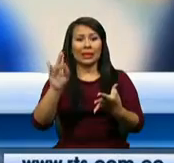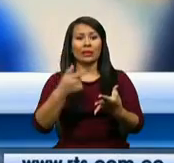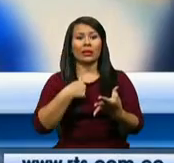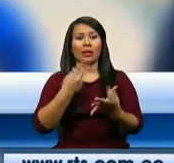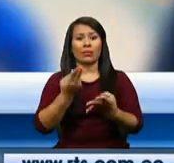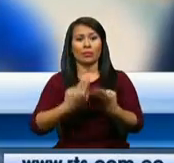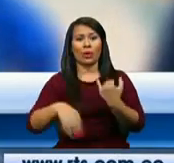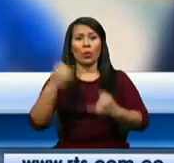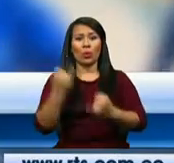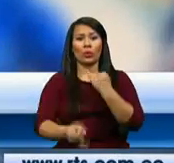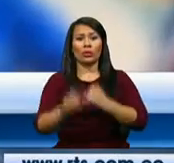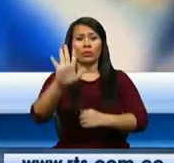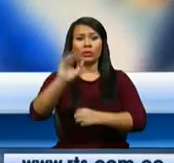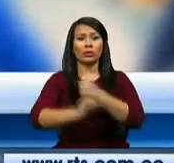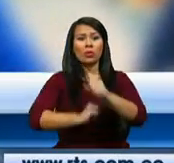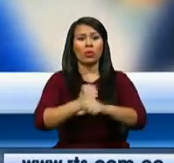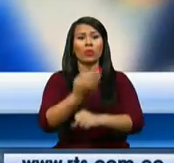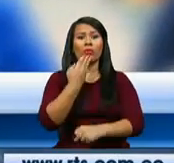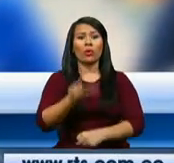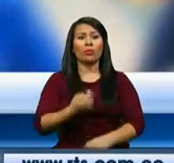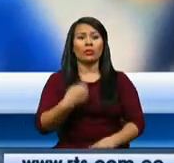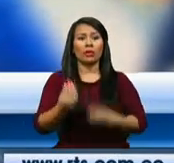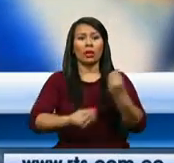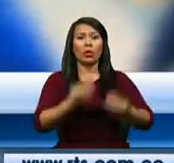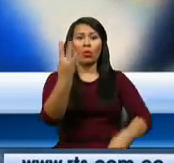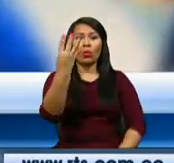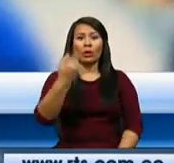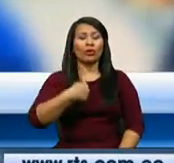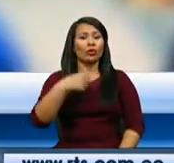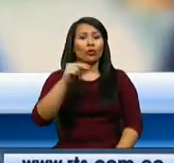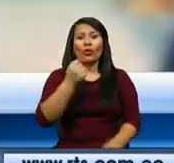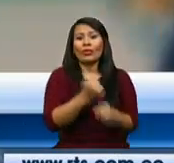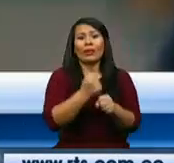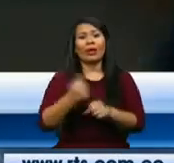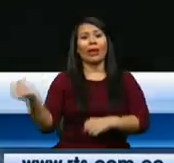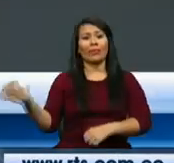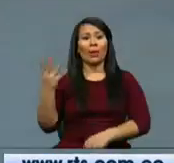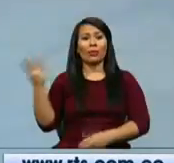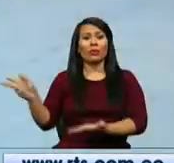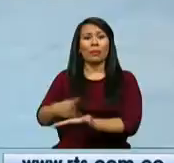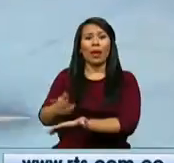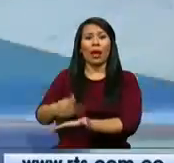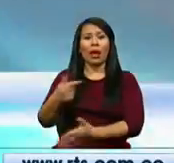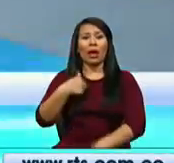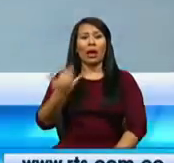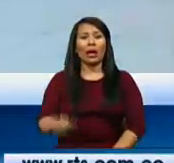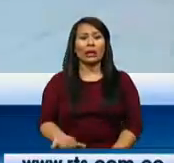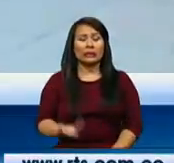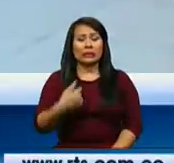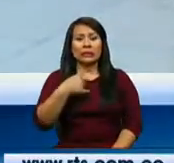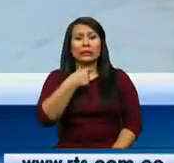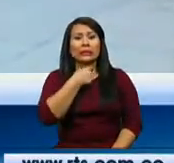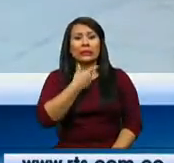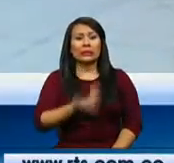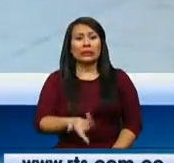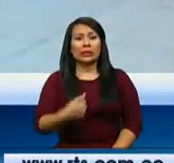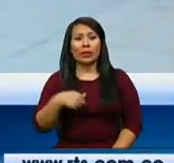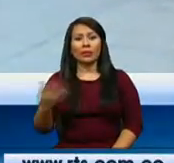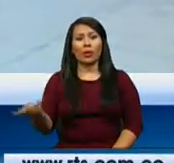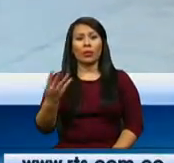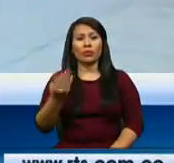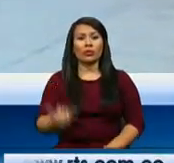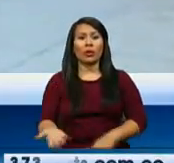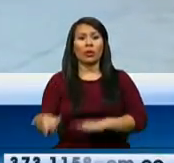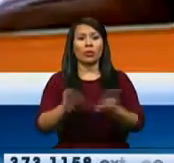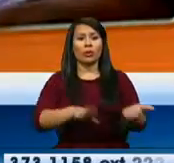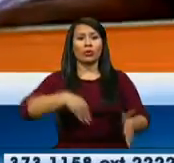tiene 5 añitos. Yo no trabajaba, él me mantenía a mí. El hoyo occiso era pintor, vivían del trabajo eventual que salía